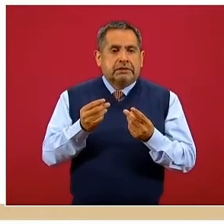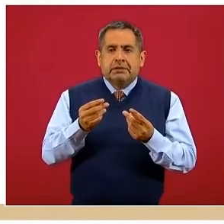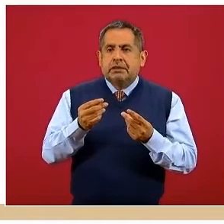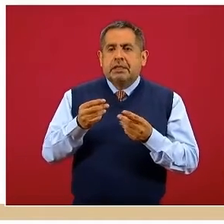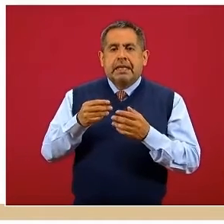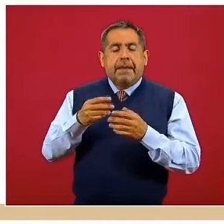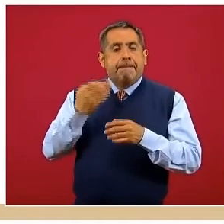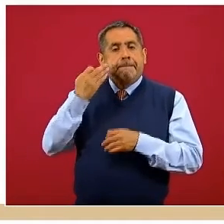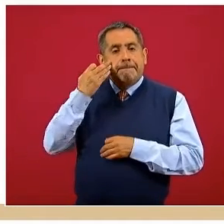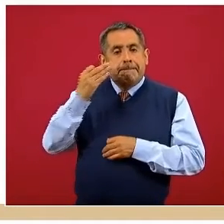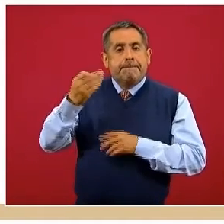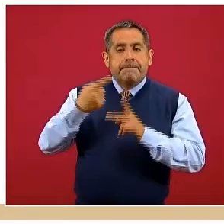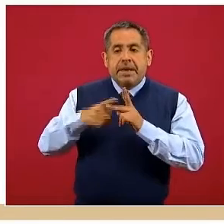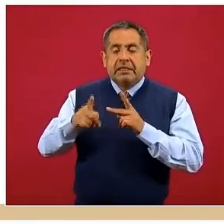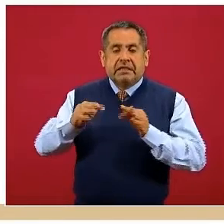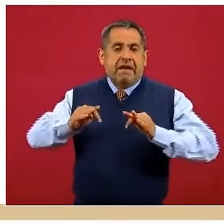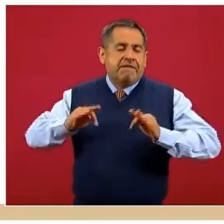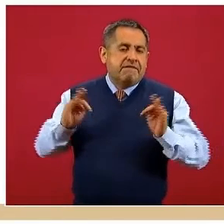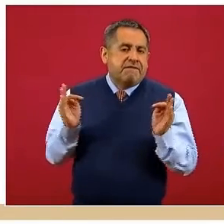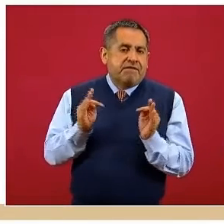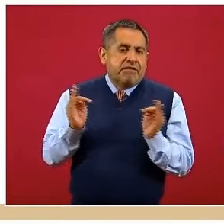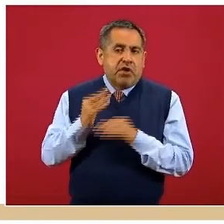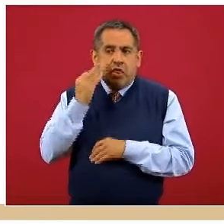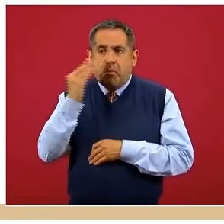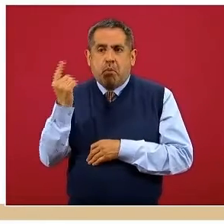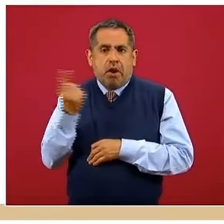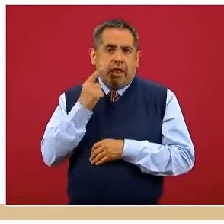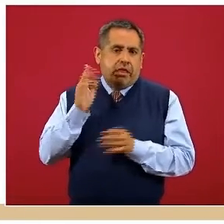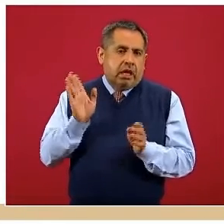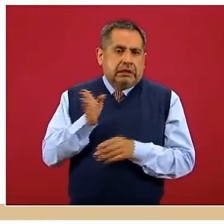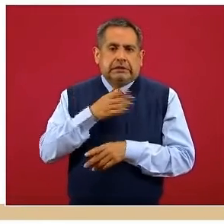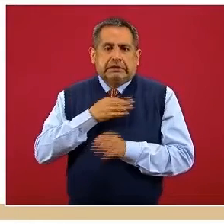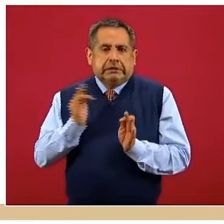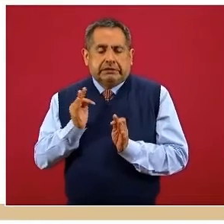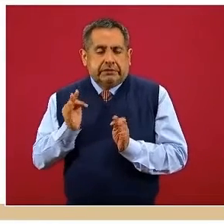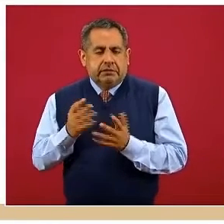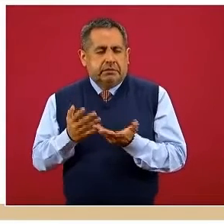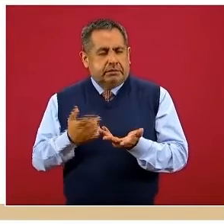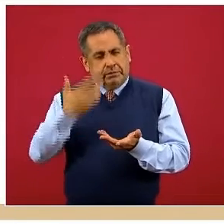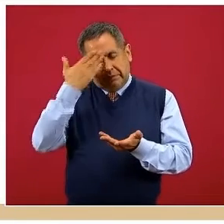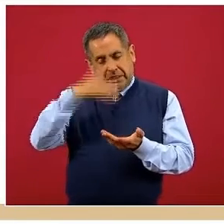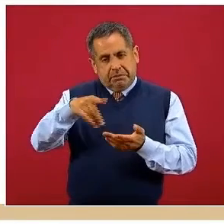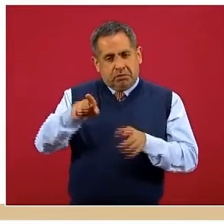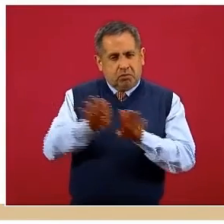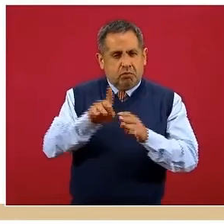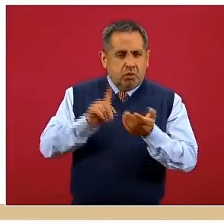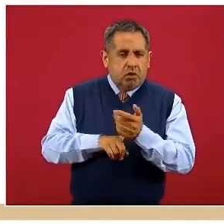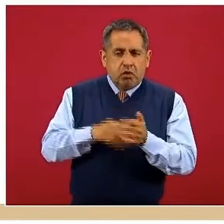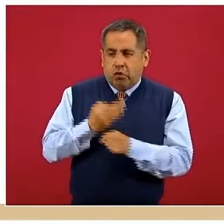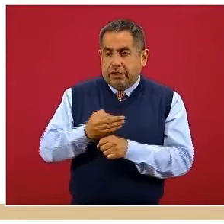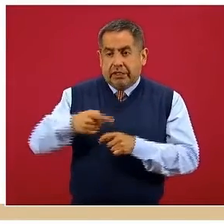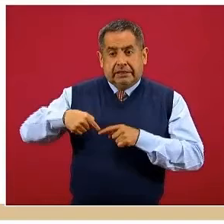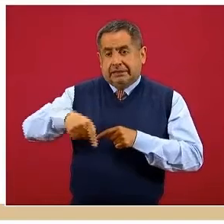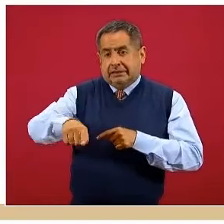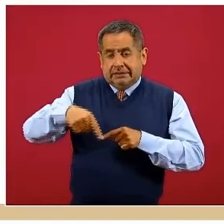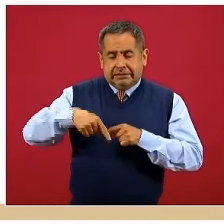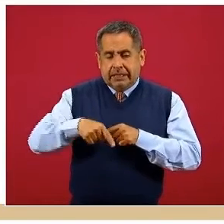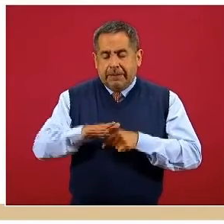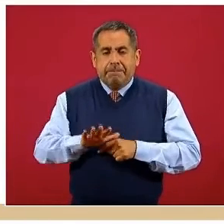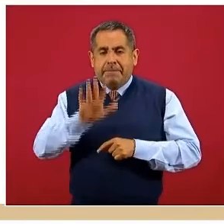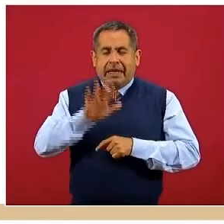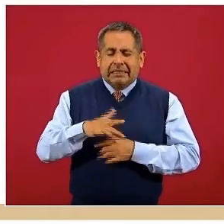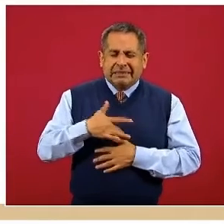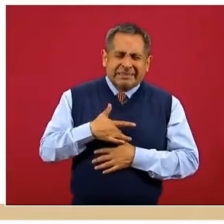temporada invernal. Recordemos que todas las personas que pueden ser clasificadas como casos sospechosos de COVID es porque precisamente están